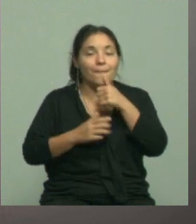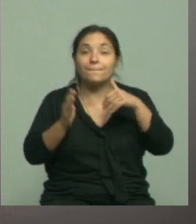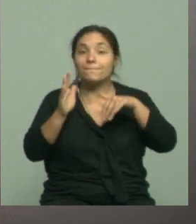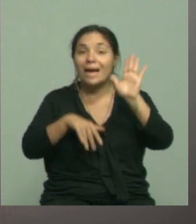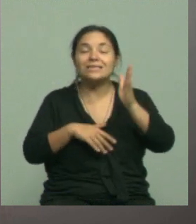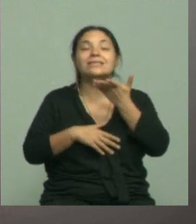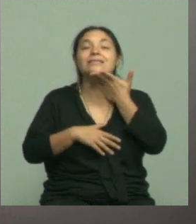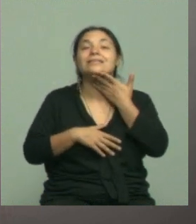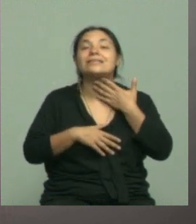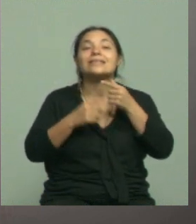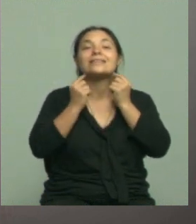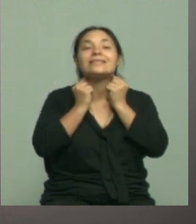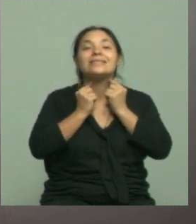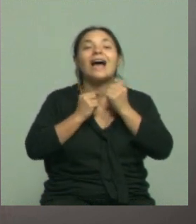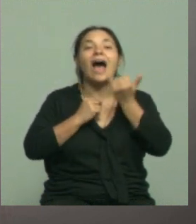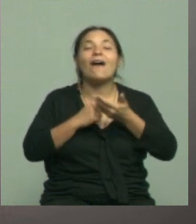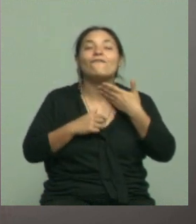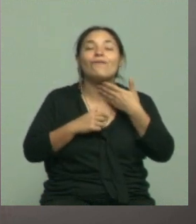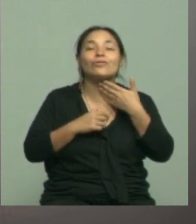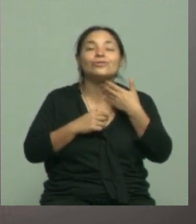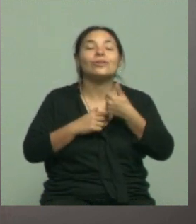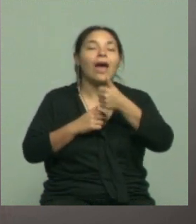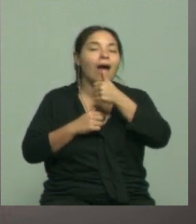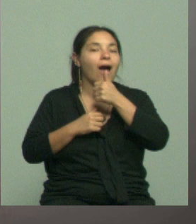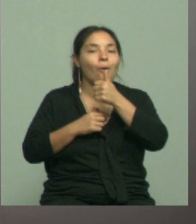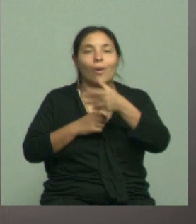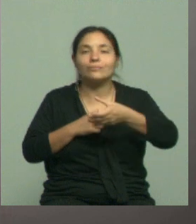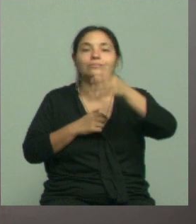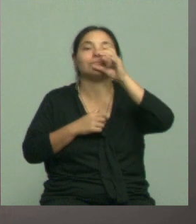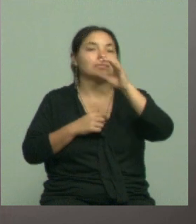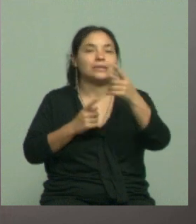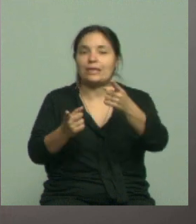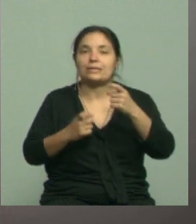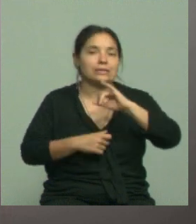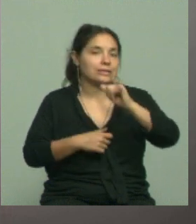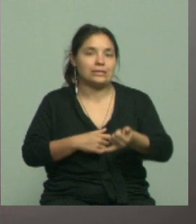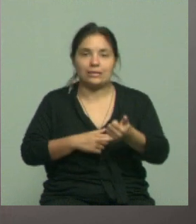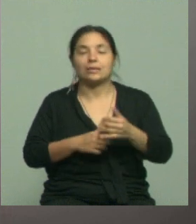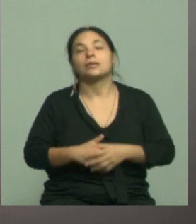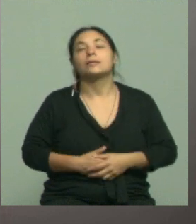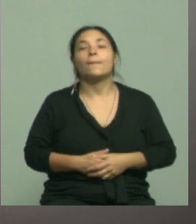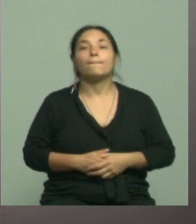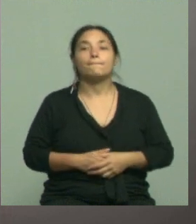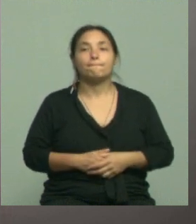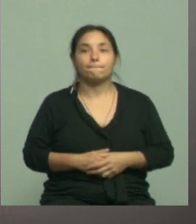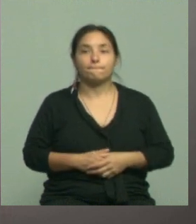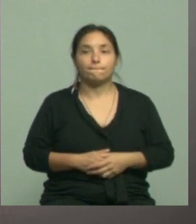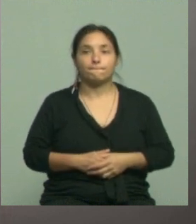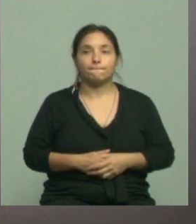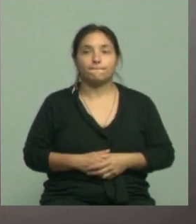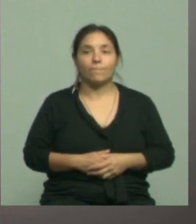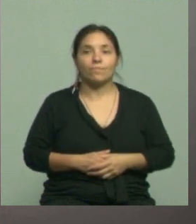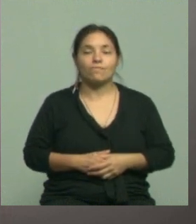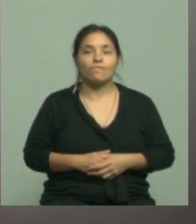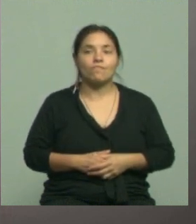están ubicadas las cuerdas vocales, necesitan agua. O sea otro factor que afecta